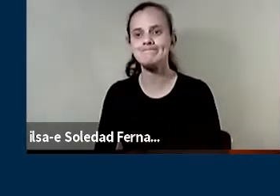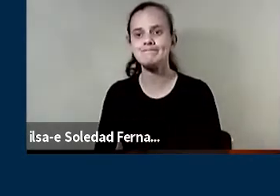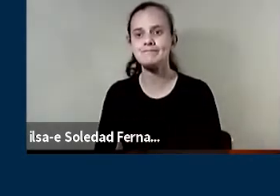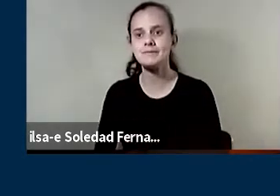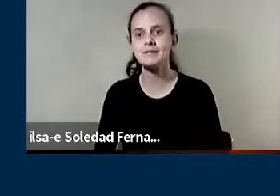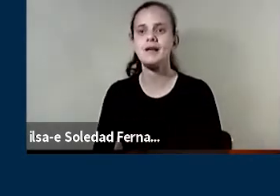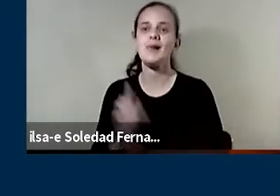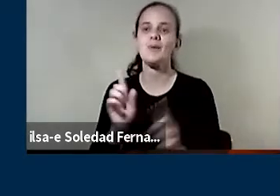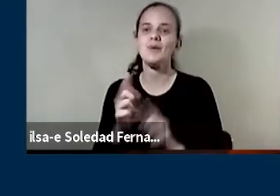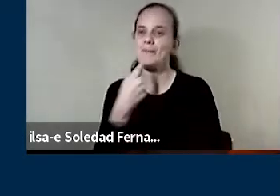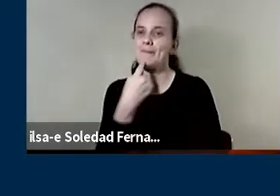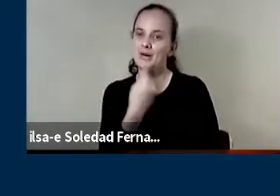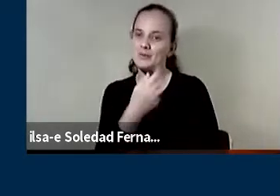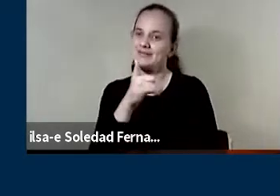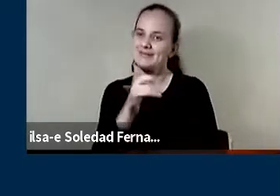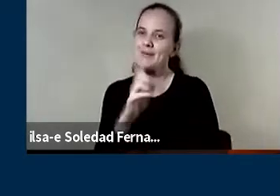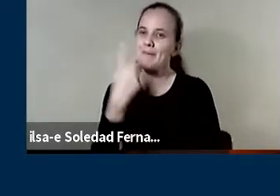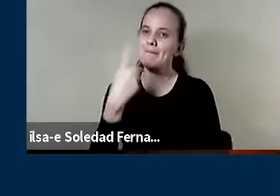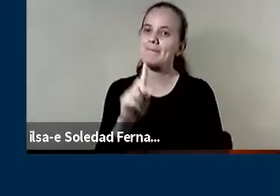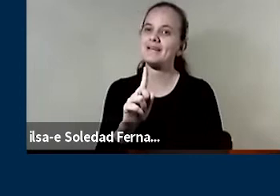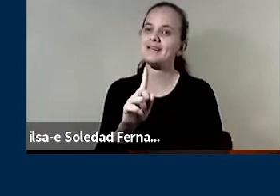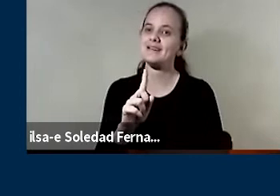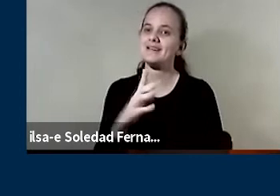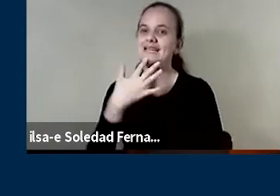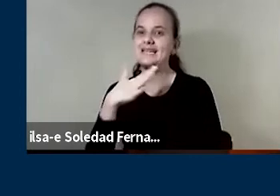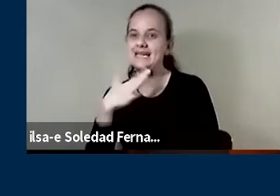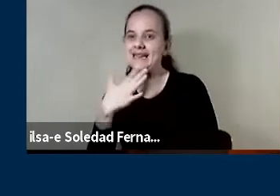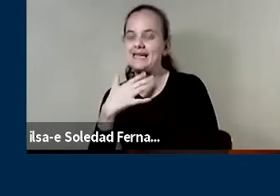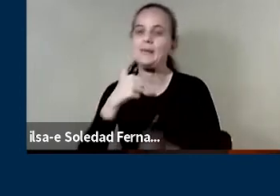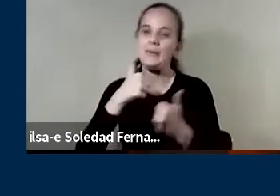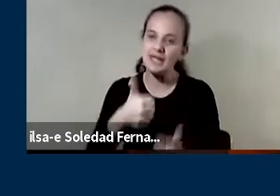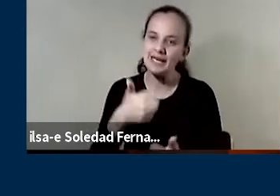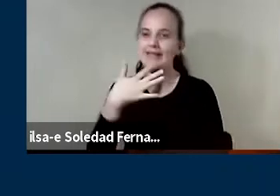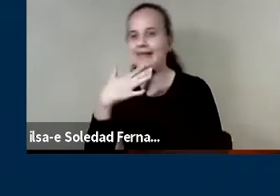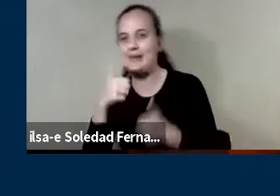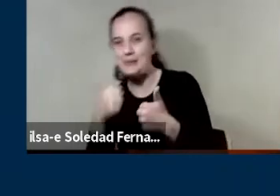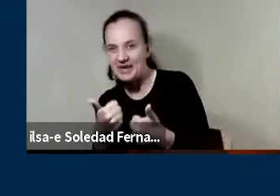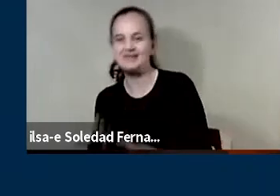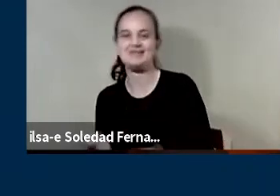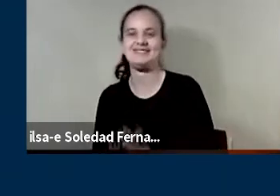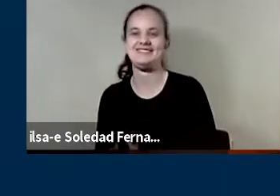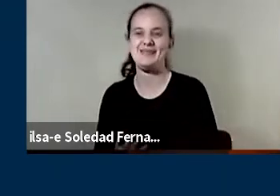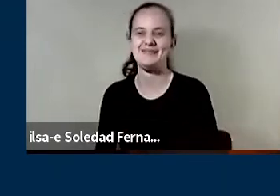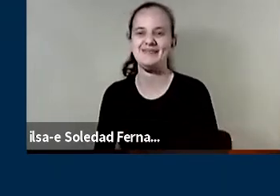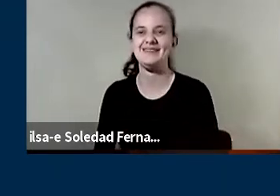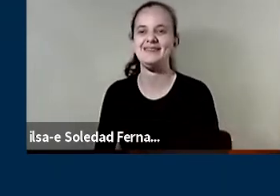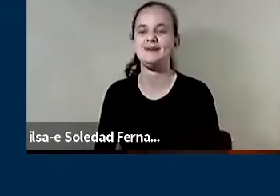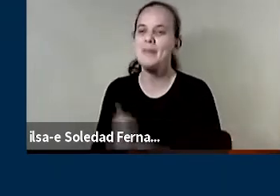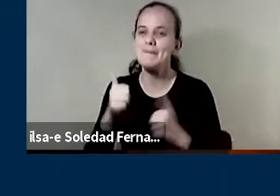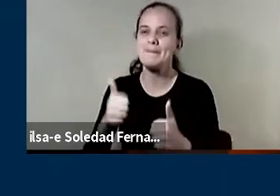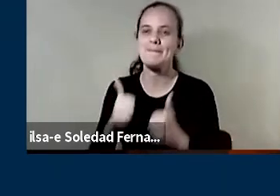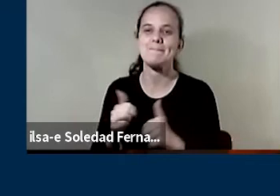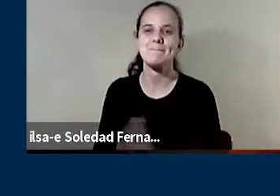Hasta ahí no sé, Susi, si surgieron preguntas. No. Hay preguntas, pero así